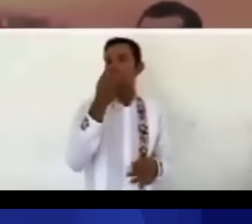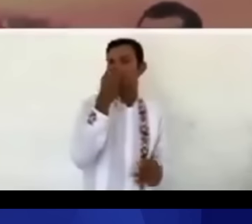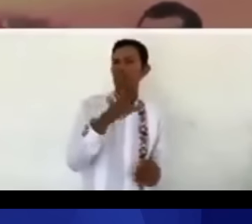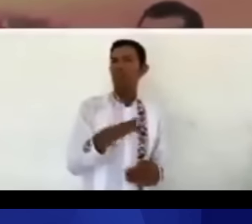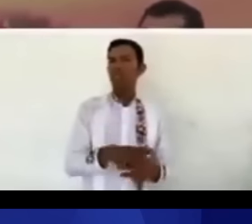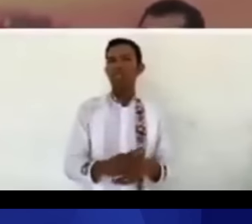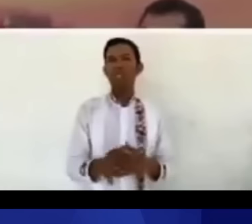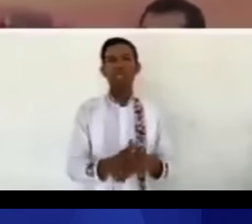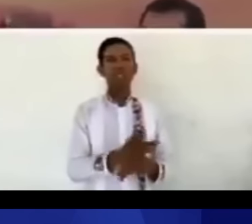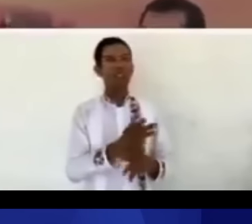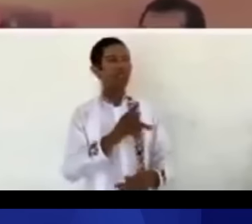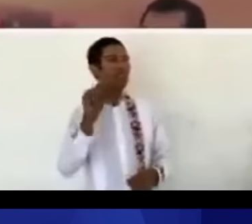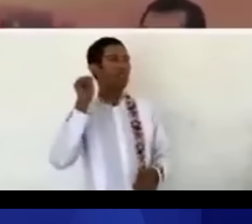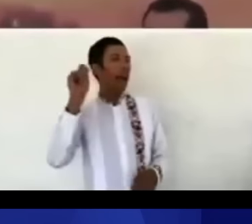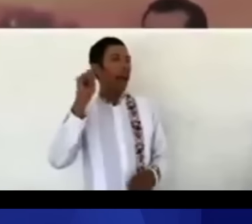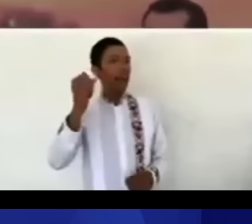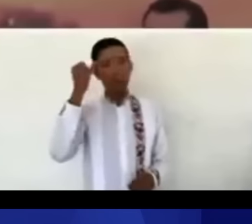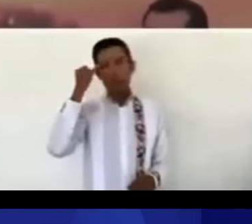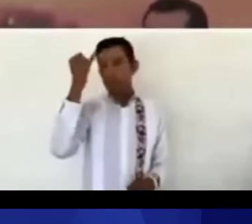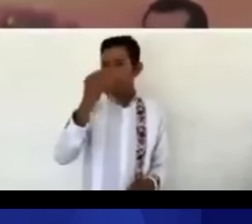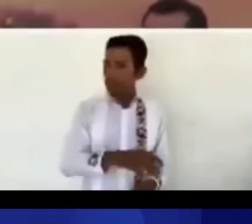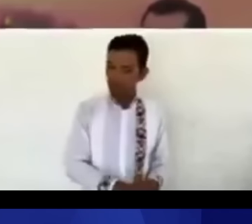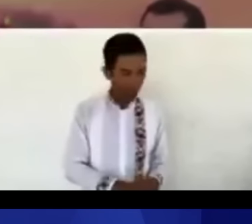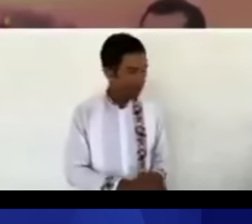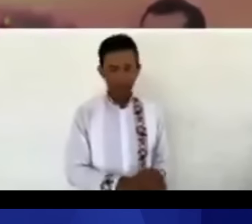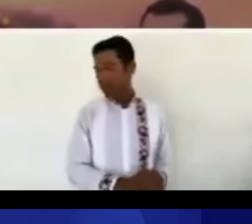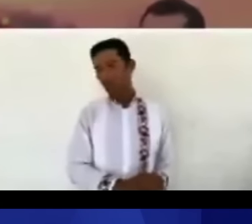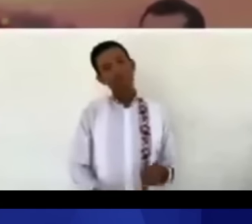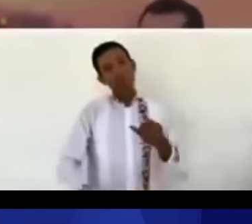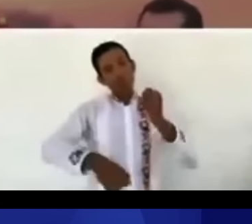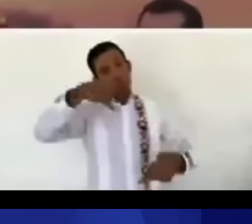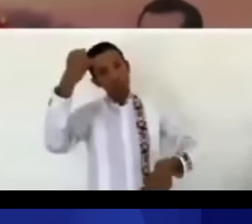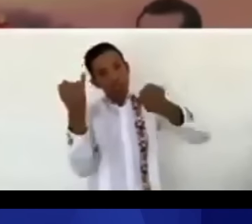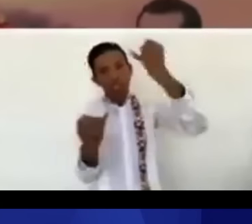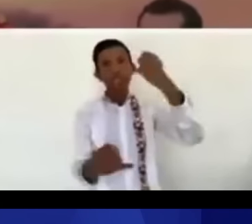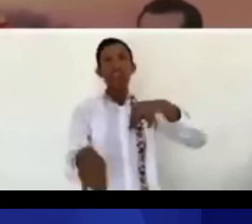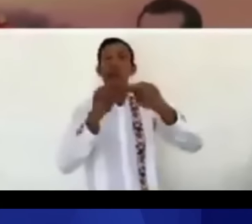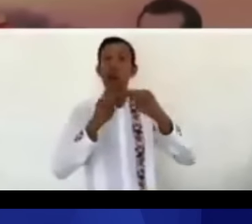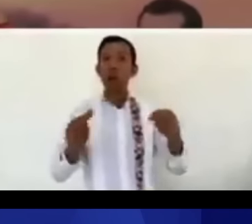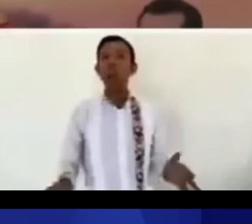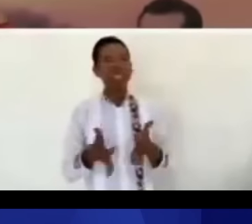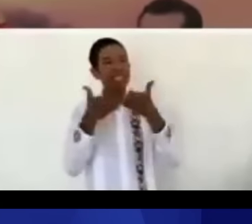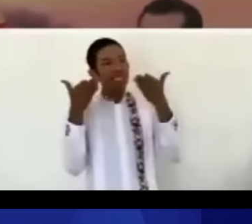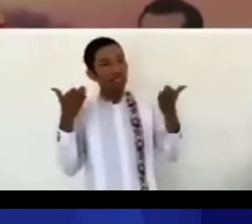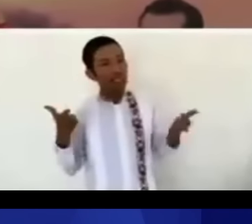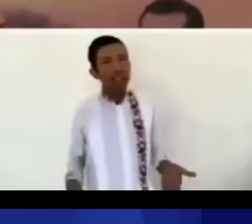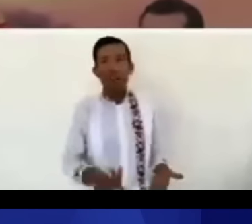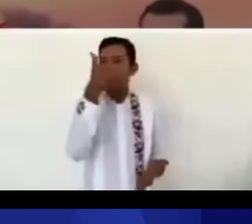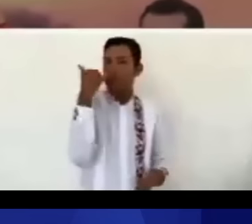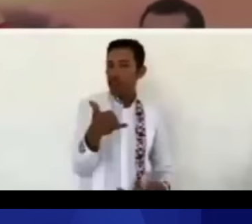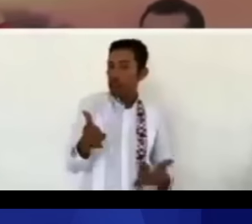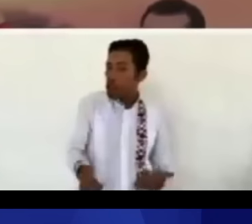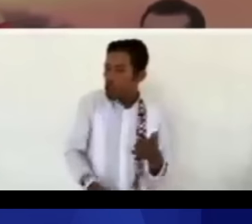al sureste es un asunto de Justicia social de Justicia territorial y de Justicia